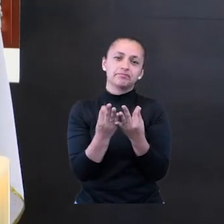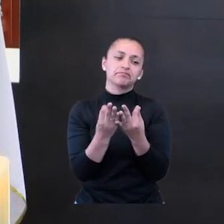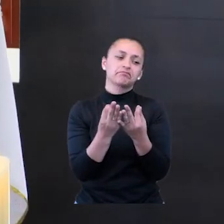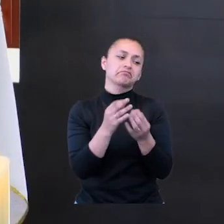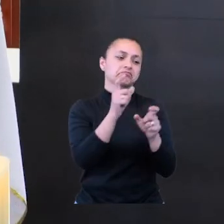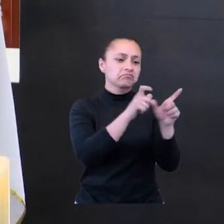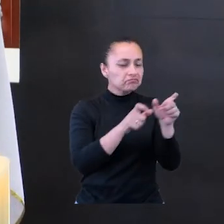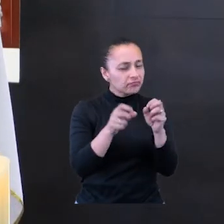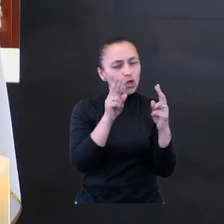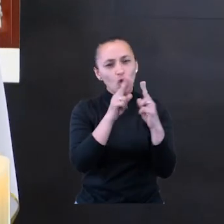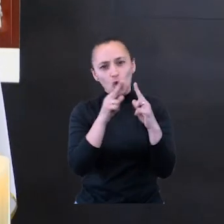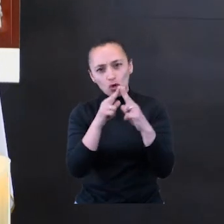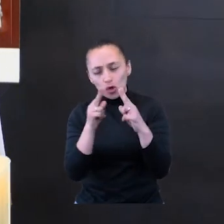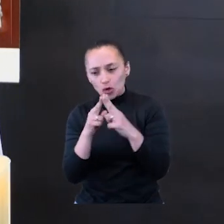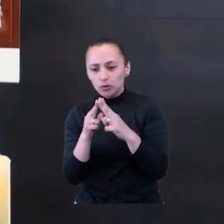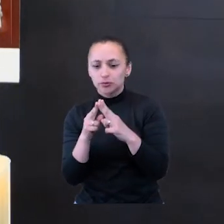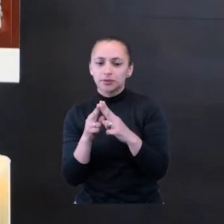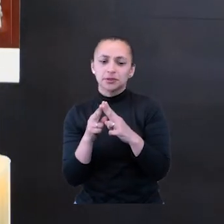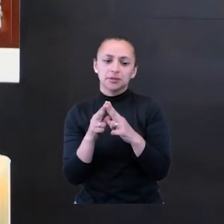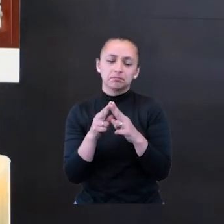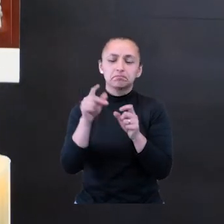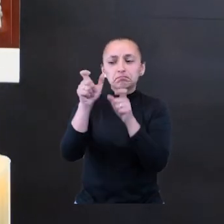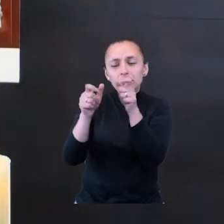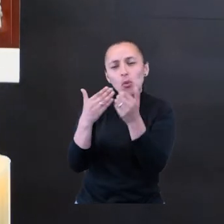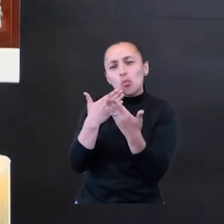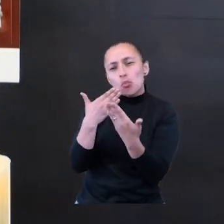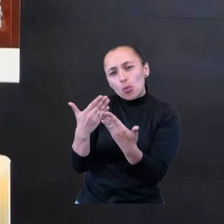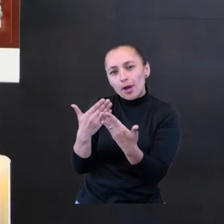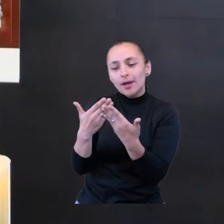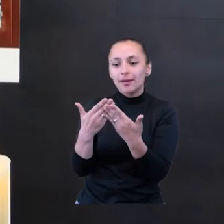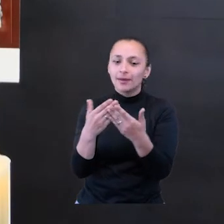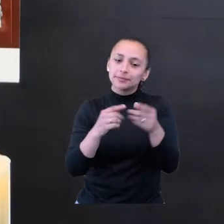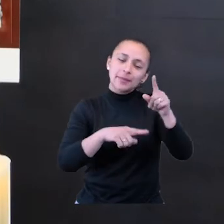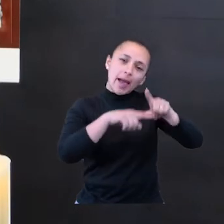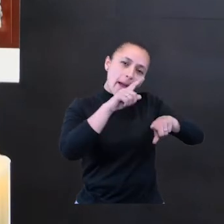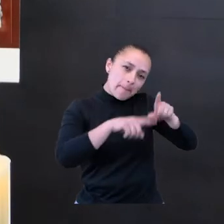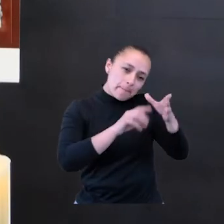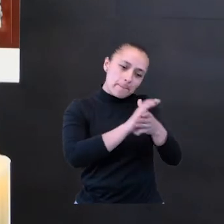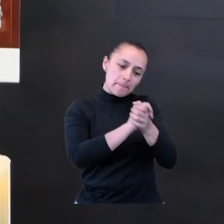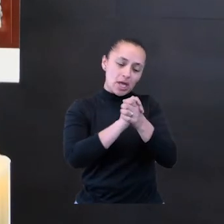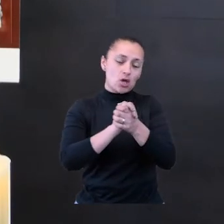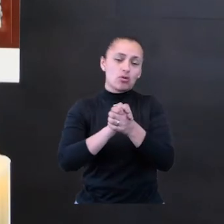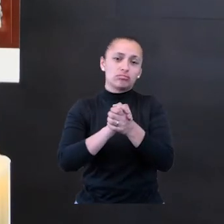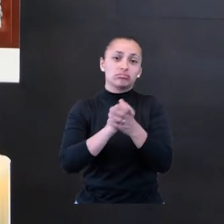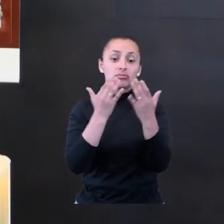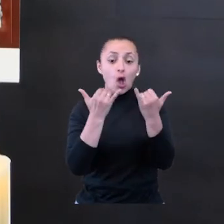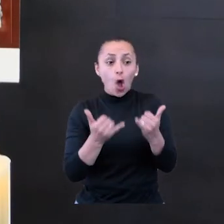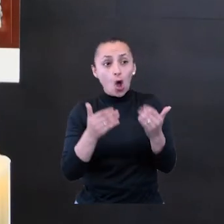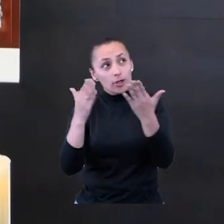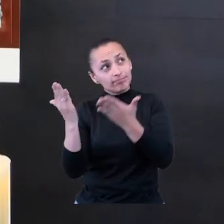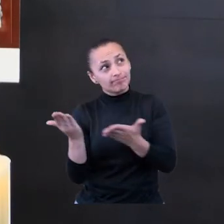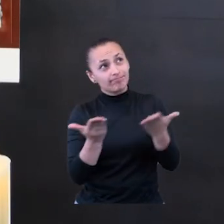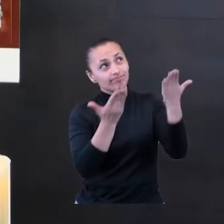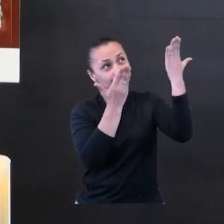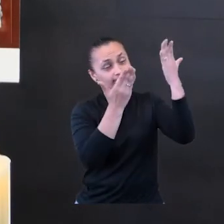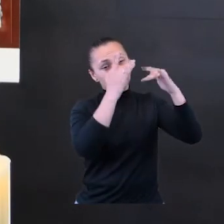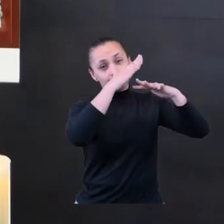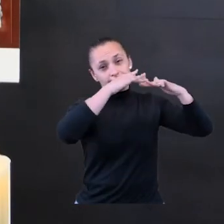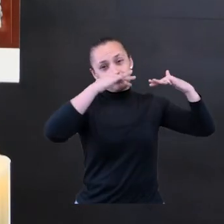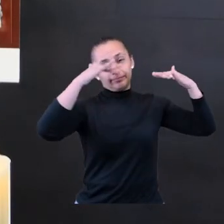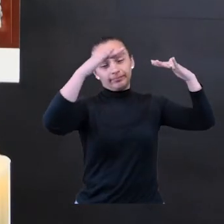conocidos bienhechores amigos que gozan de la presencia de